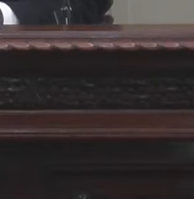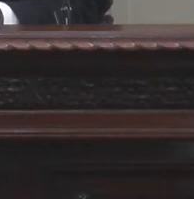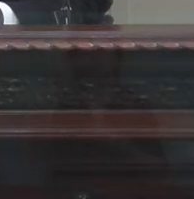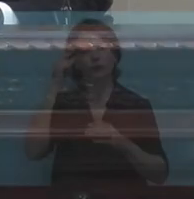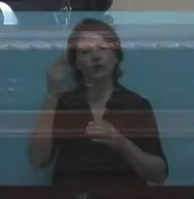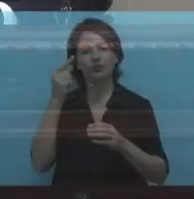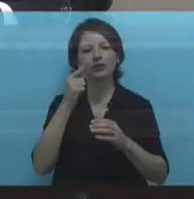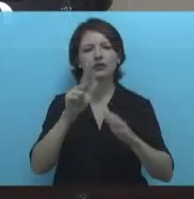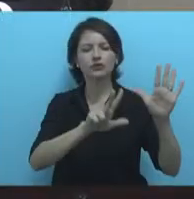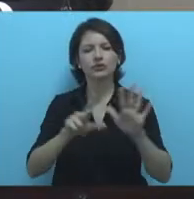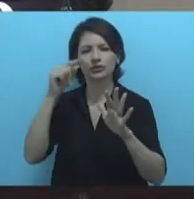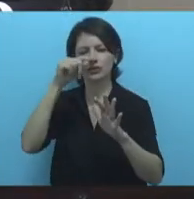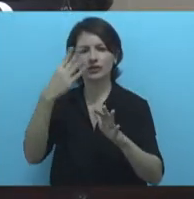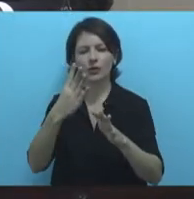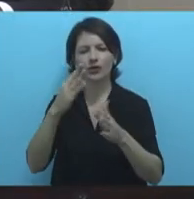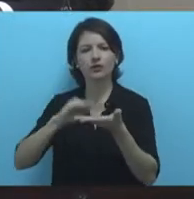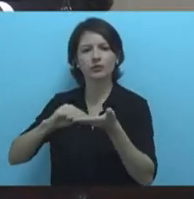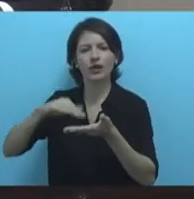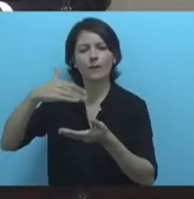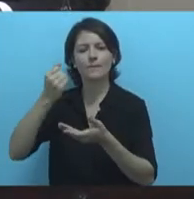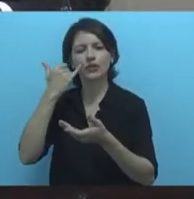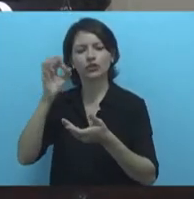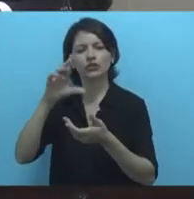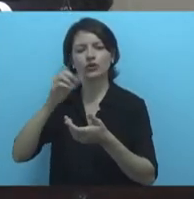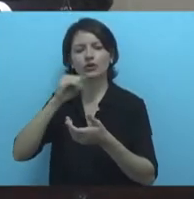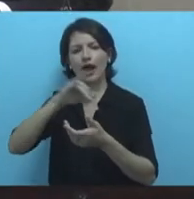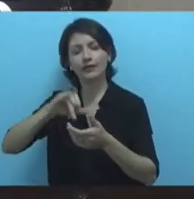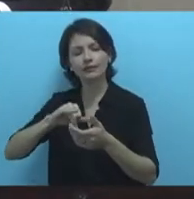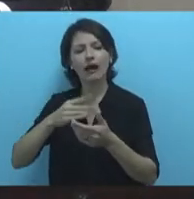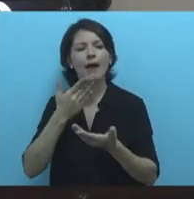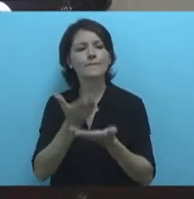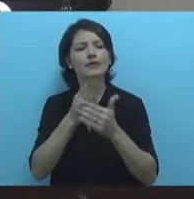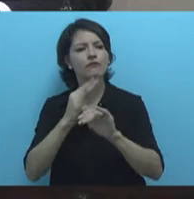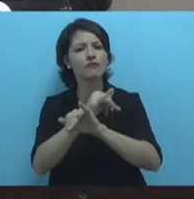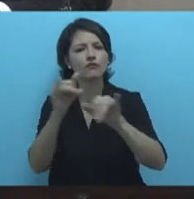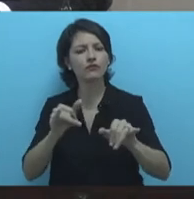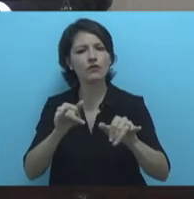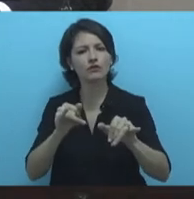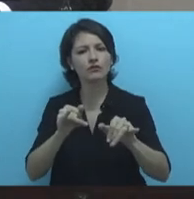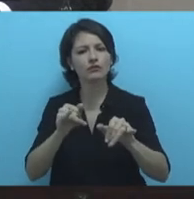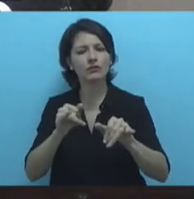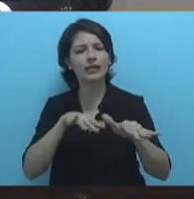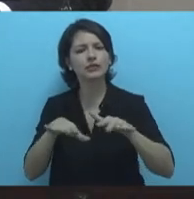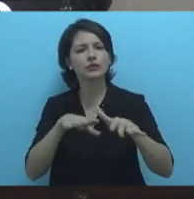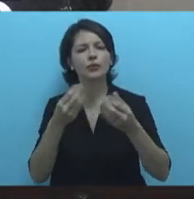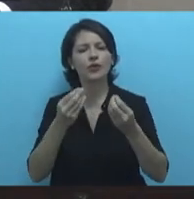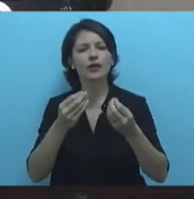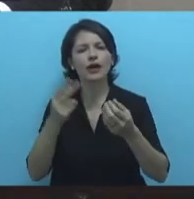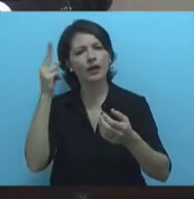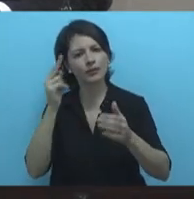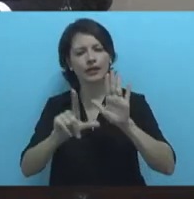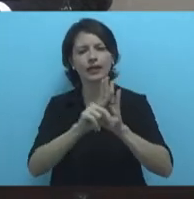1874 diputado mayor as por el cual se solicita disponga informar respecto de las acciones para dar cumplimiento de la ley